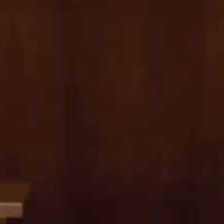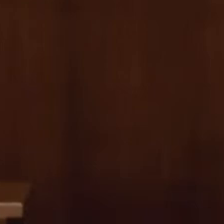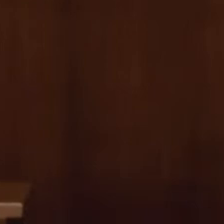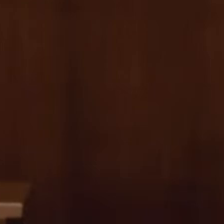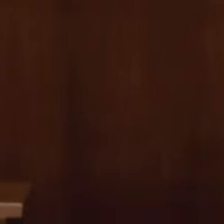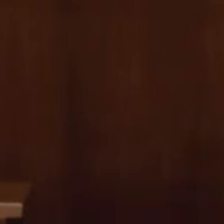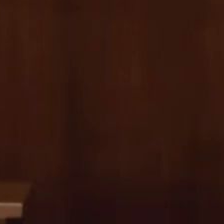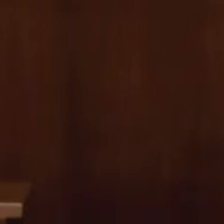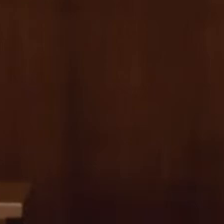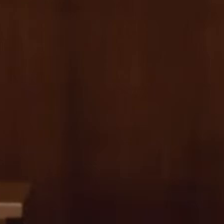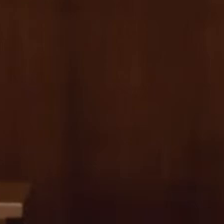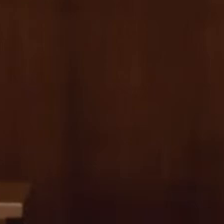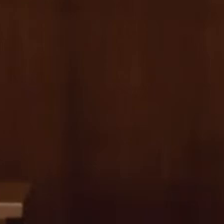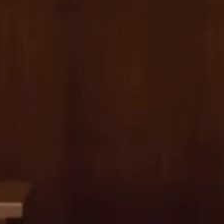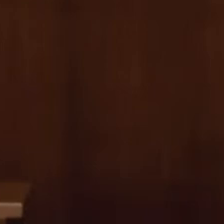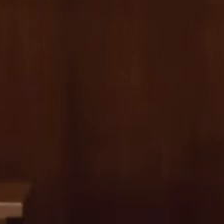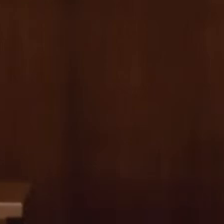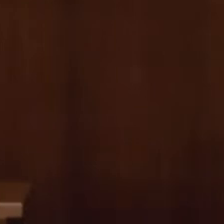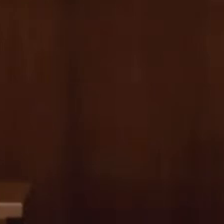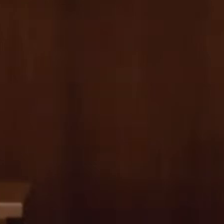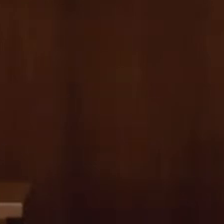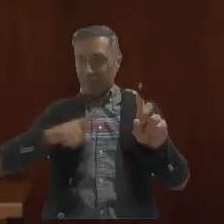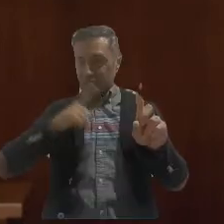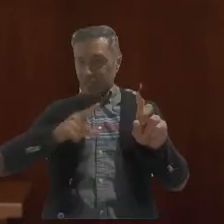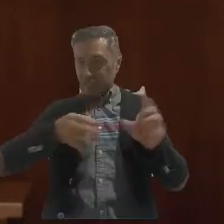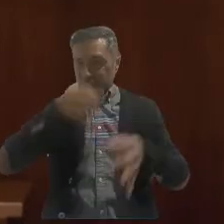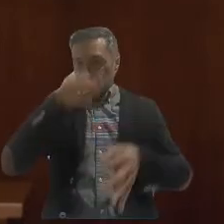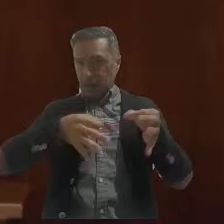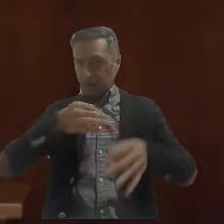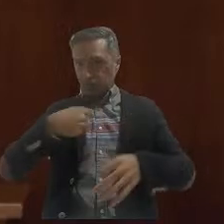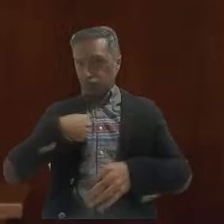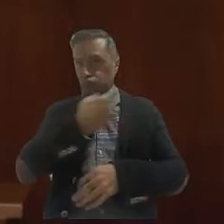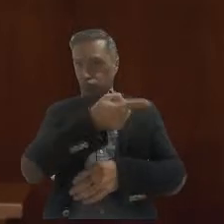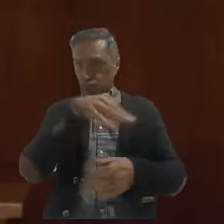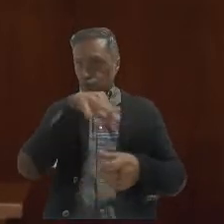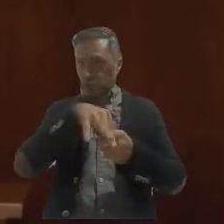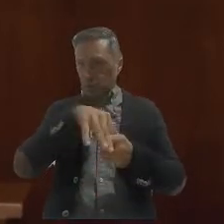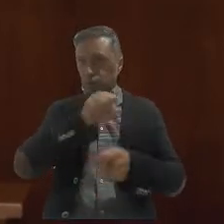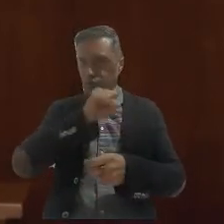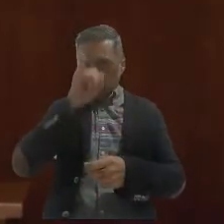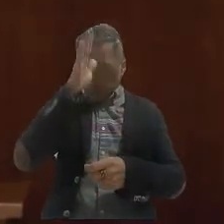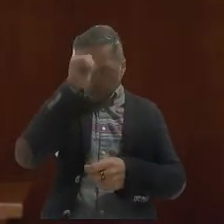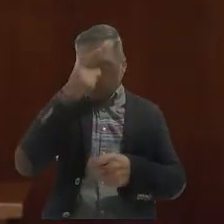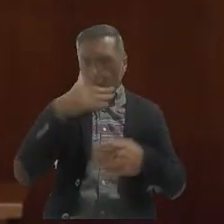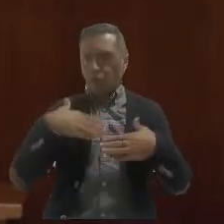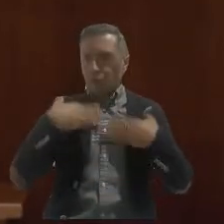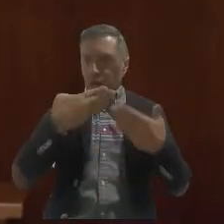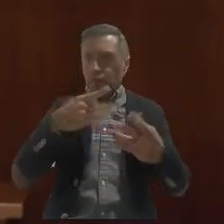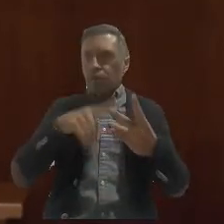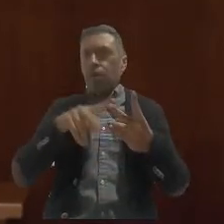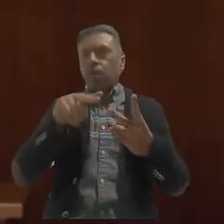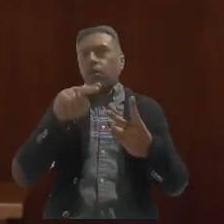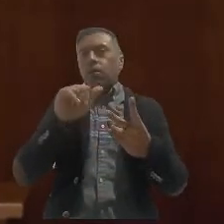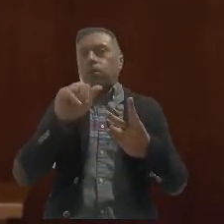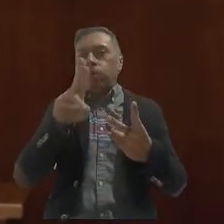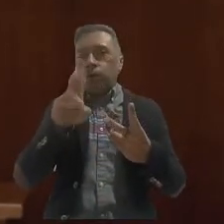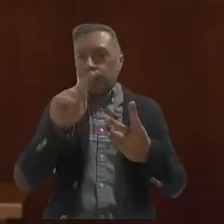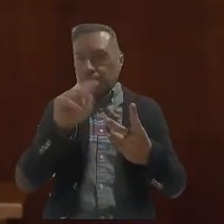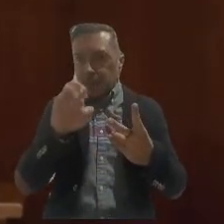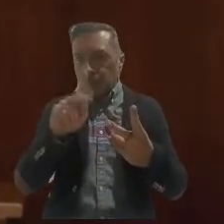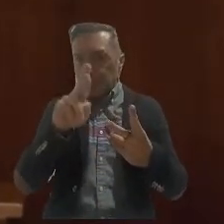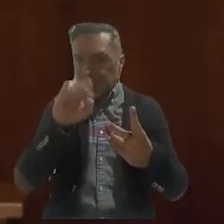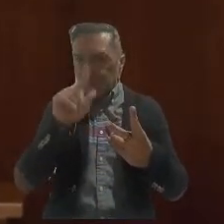y le di mi confianza, los demás, Abel Villicaña, Navarrete Prida,